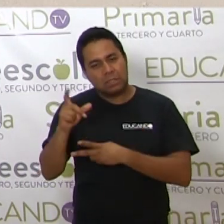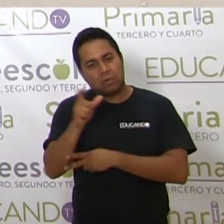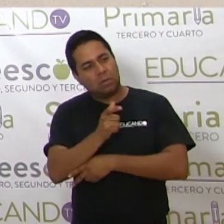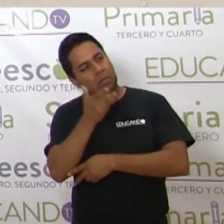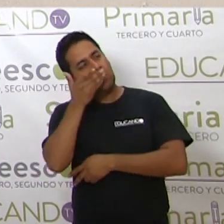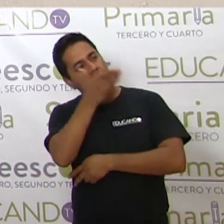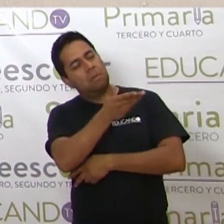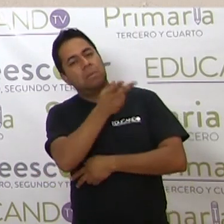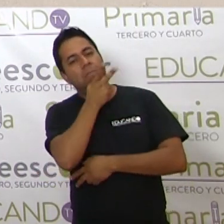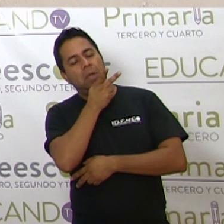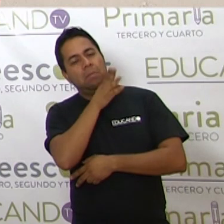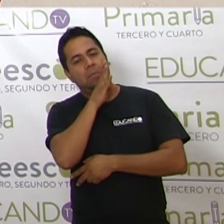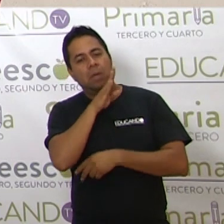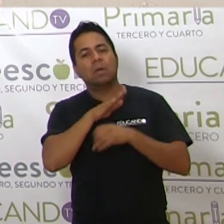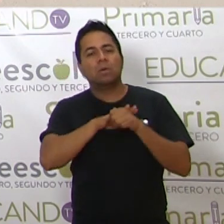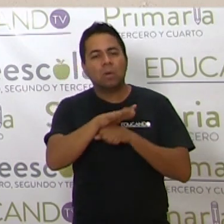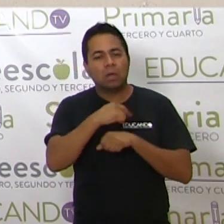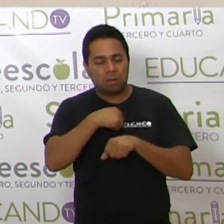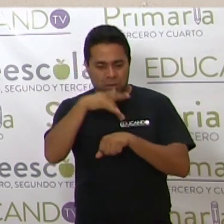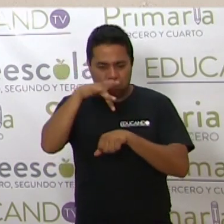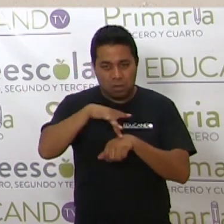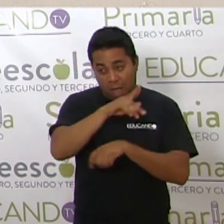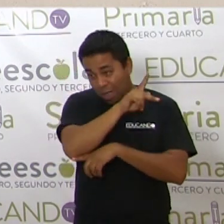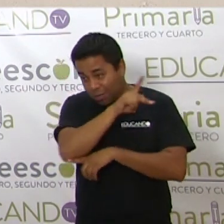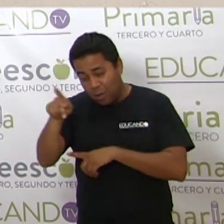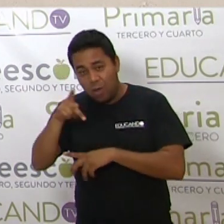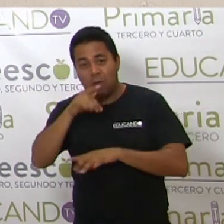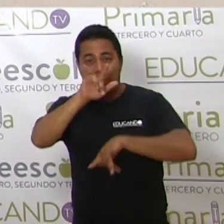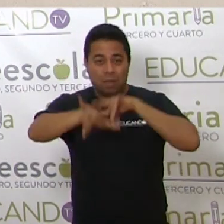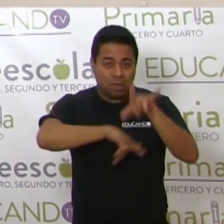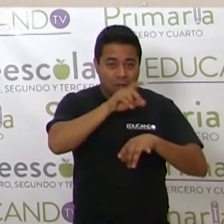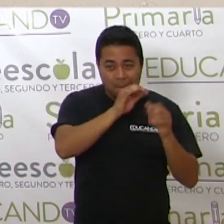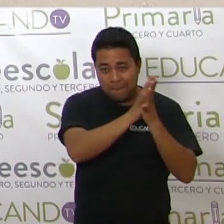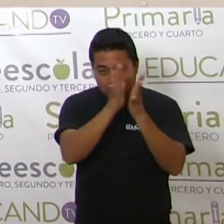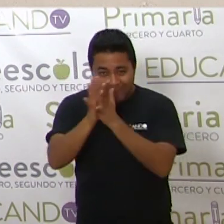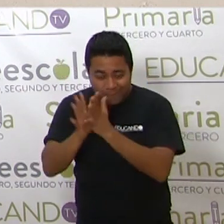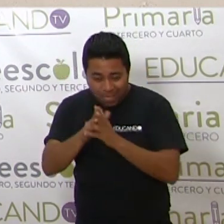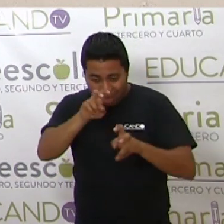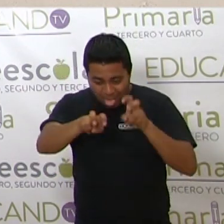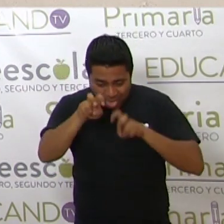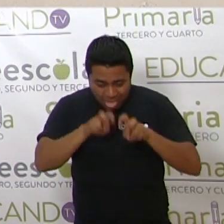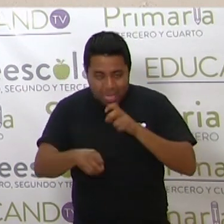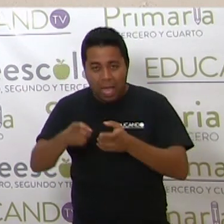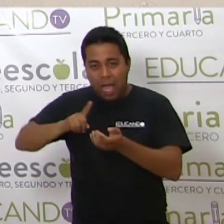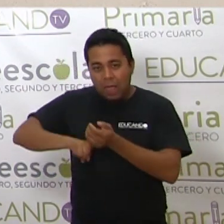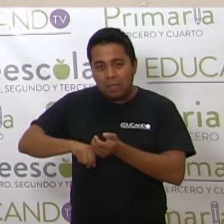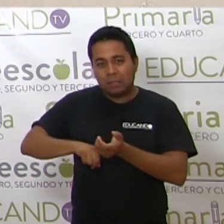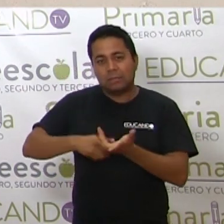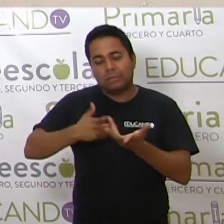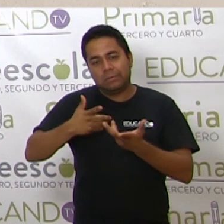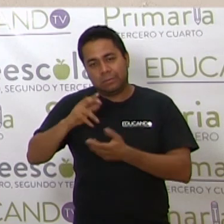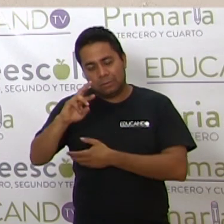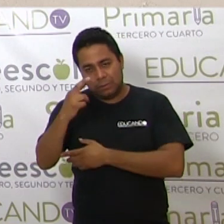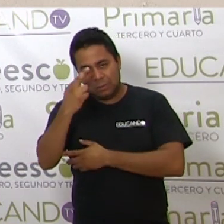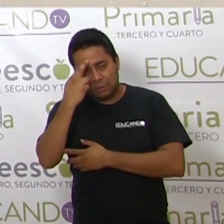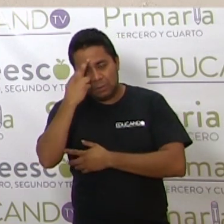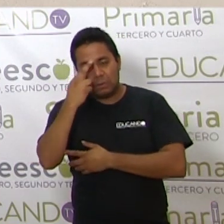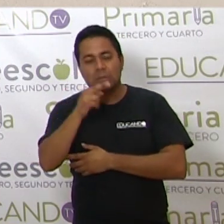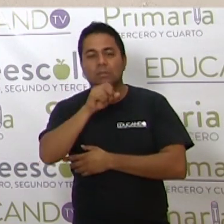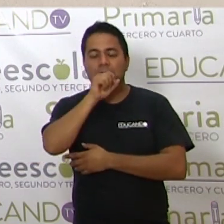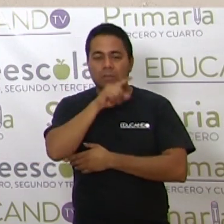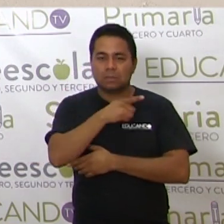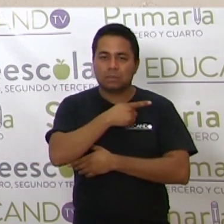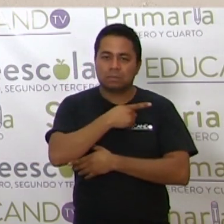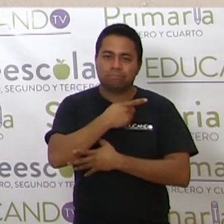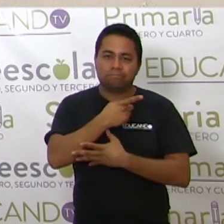papás subirnos a todos los juegos o participar en todos los juegos acuérdense que también tenemos que pagar